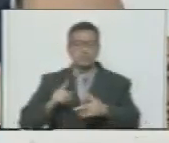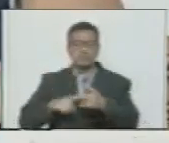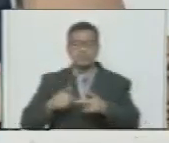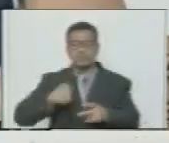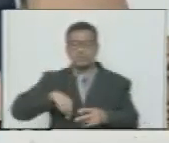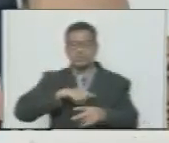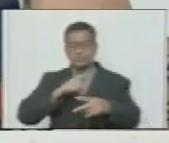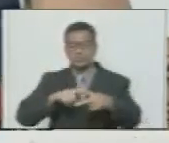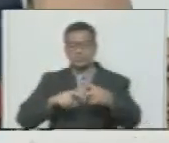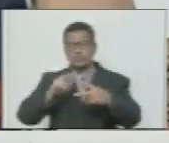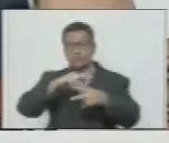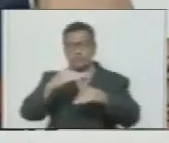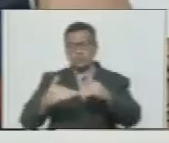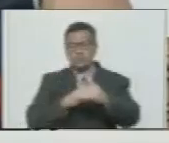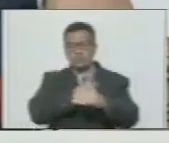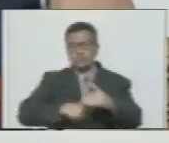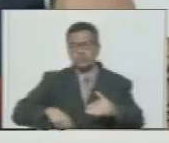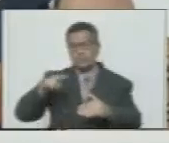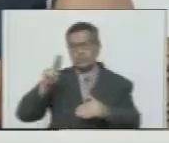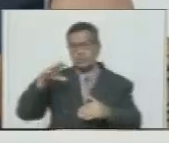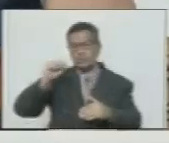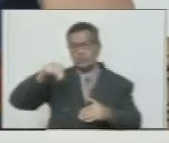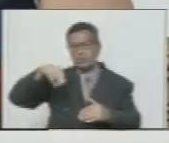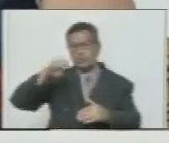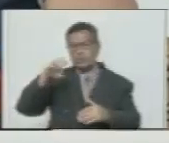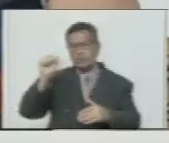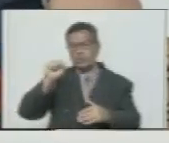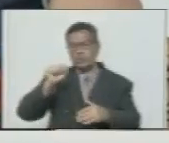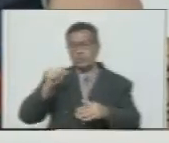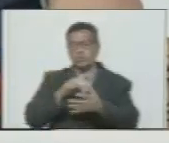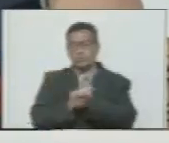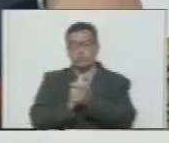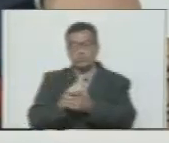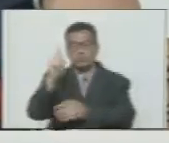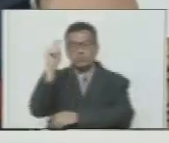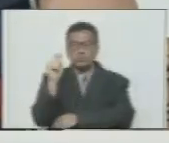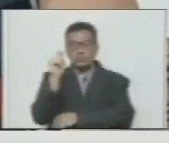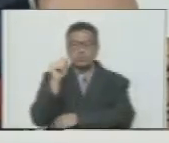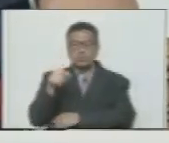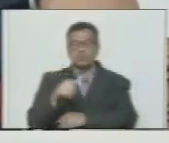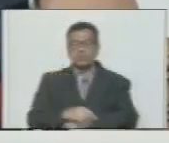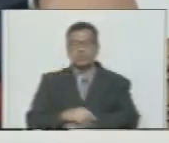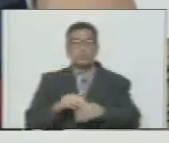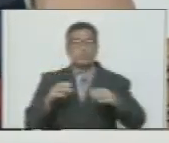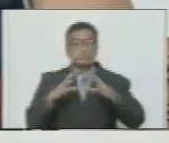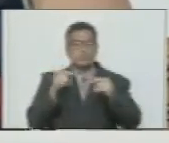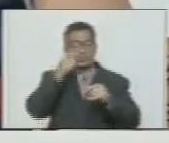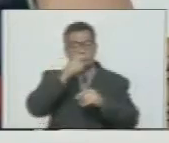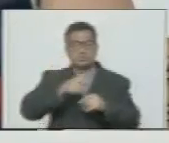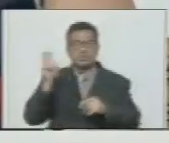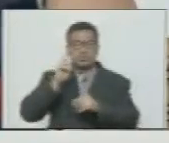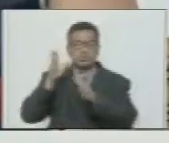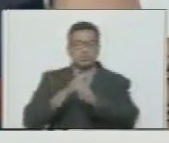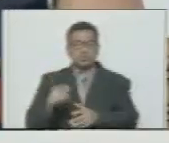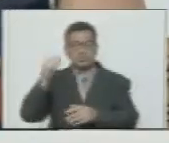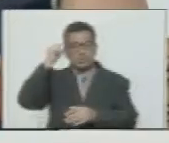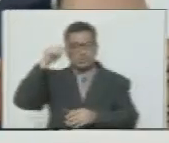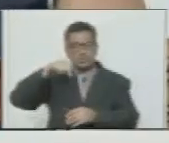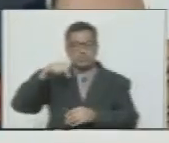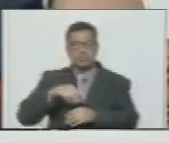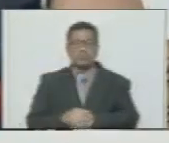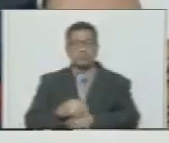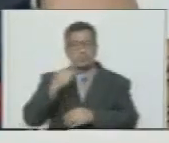Varela, a nuestra segunda vicepresidenta, Vanessa Montero, a los colegas parlamentarios y a todo el pueblo de Venezuela